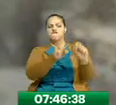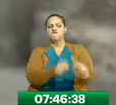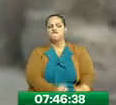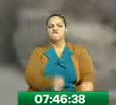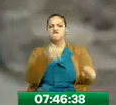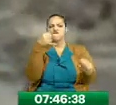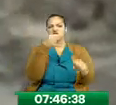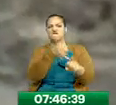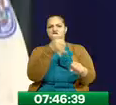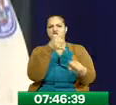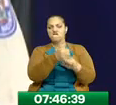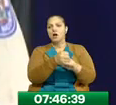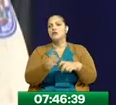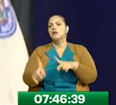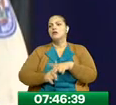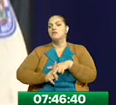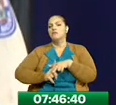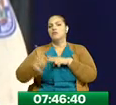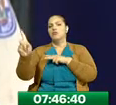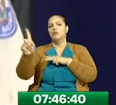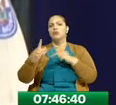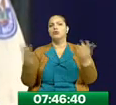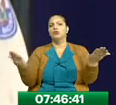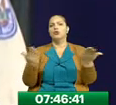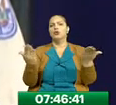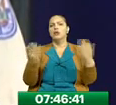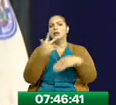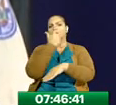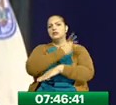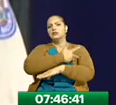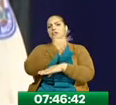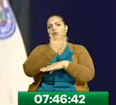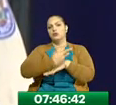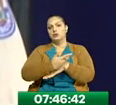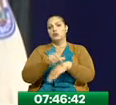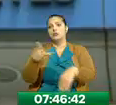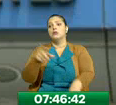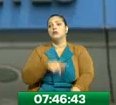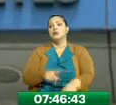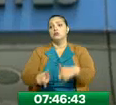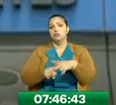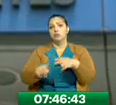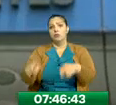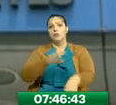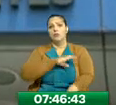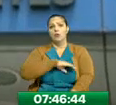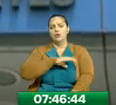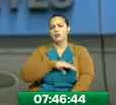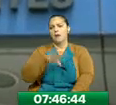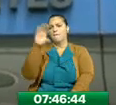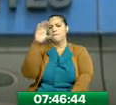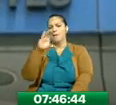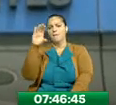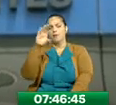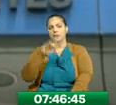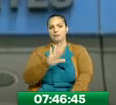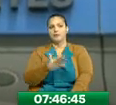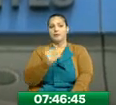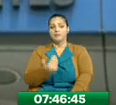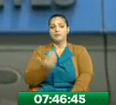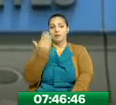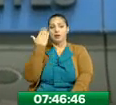provincia de Chimborazo. ¿Quién era requerido por la justicia, considerado de alta peligrosidad? La presunta agresión sexual sucedió en agosto del